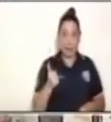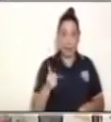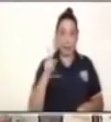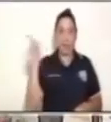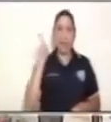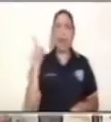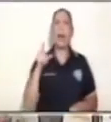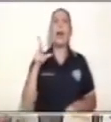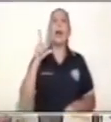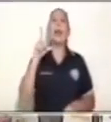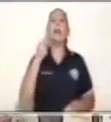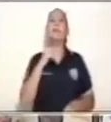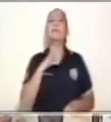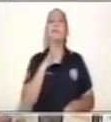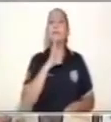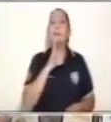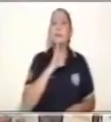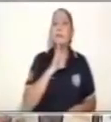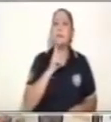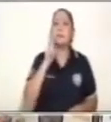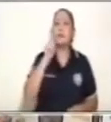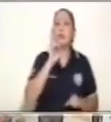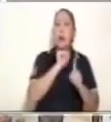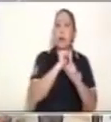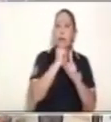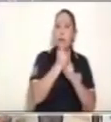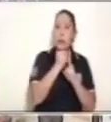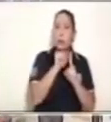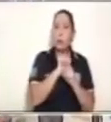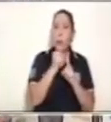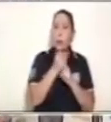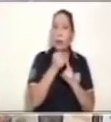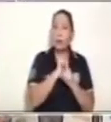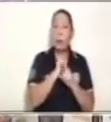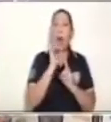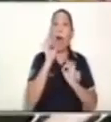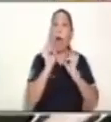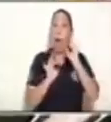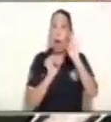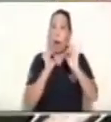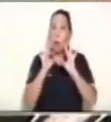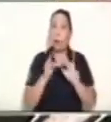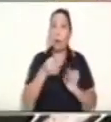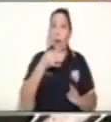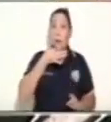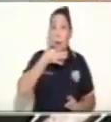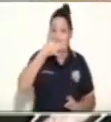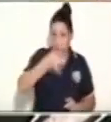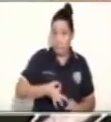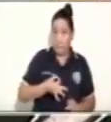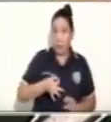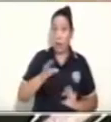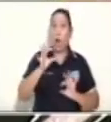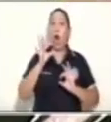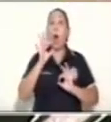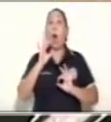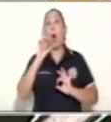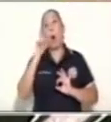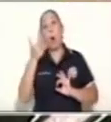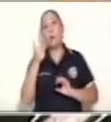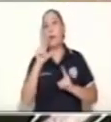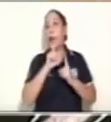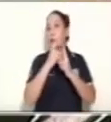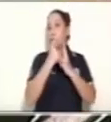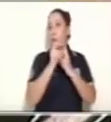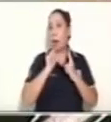la narración de un suceso con partes de realidad y partes de fantasía. Vamos a explicar partes